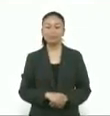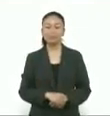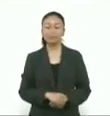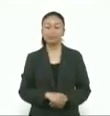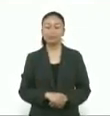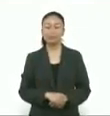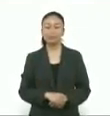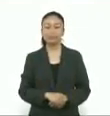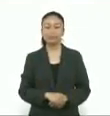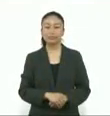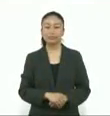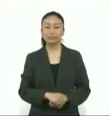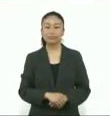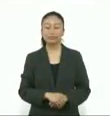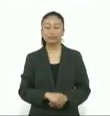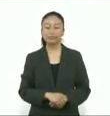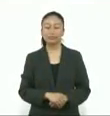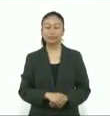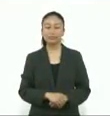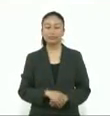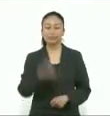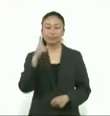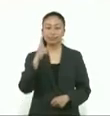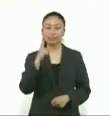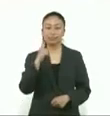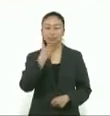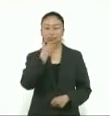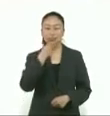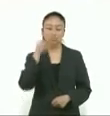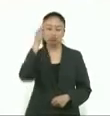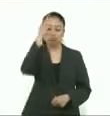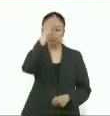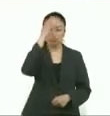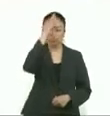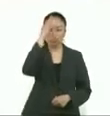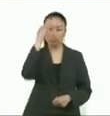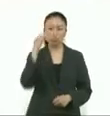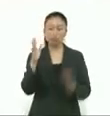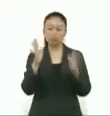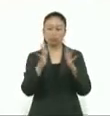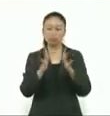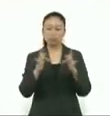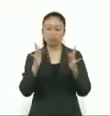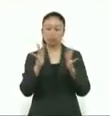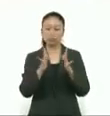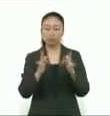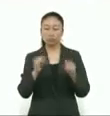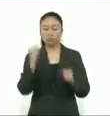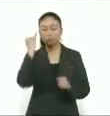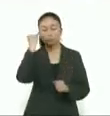Sí, decía un filósofo francés.